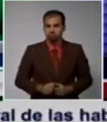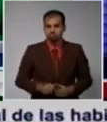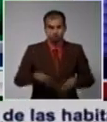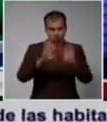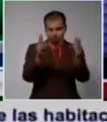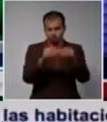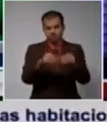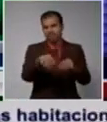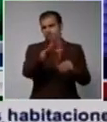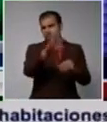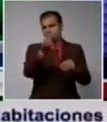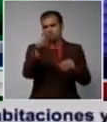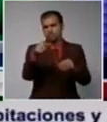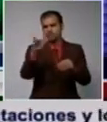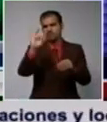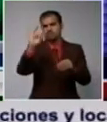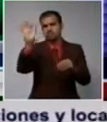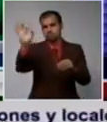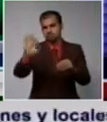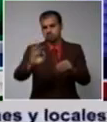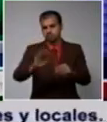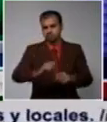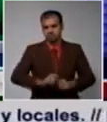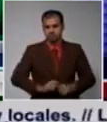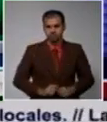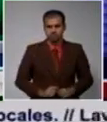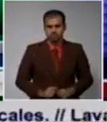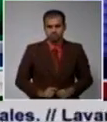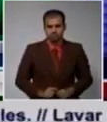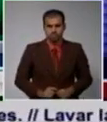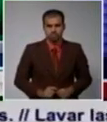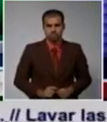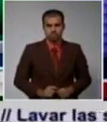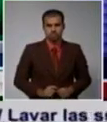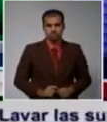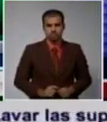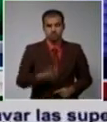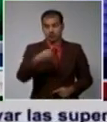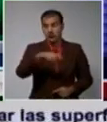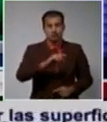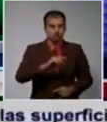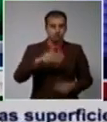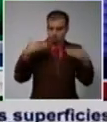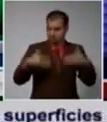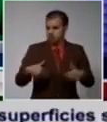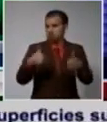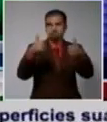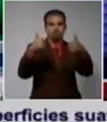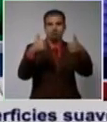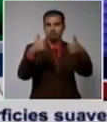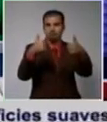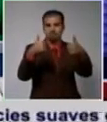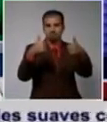52,7% de todos en Cuba han estado asintomáticos. Por grupo,